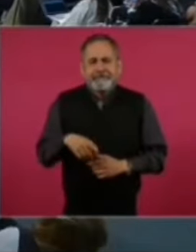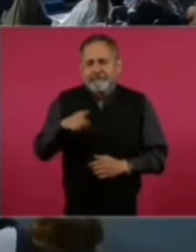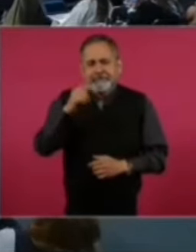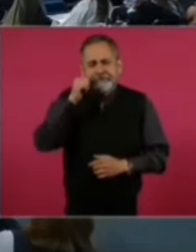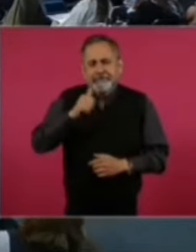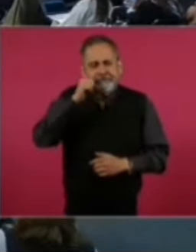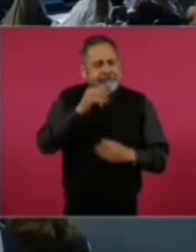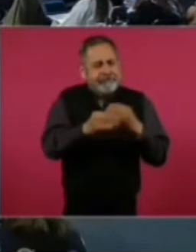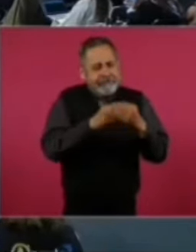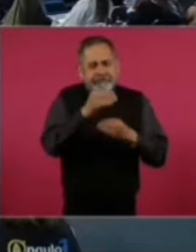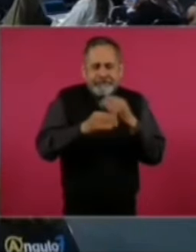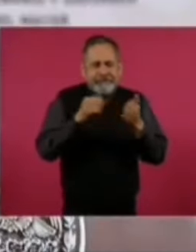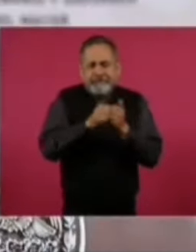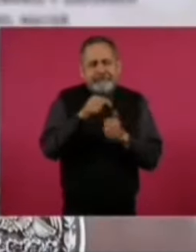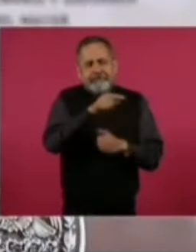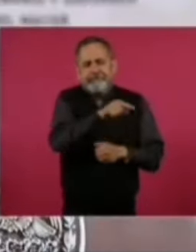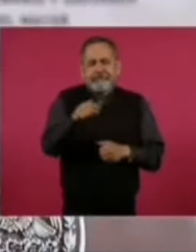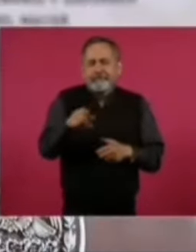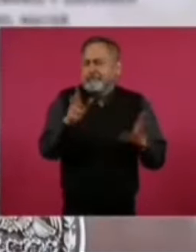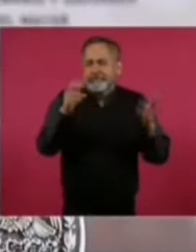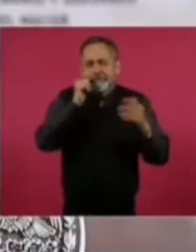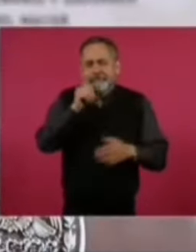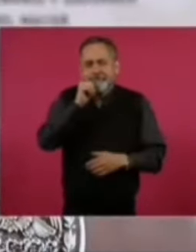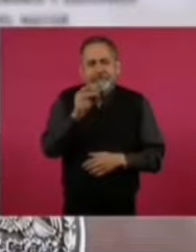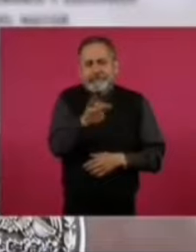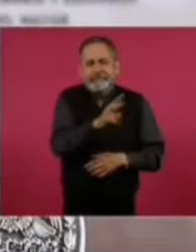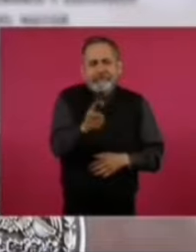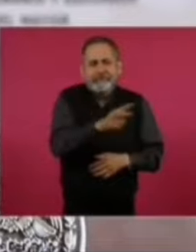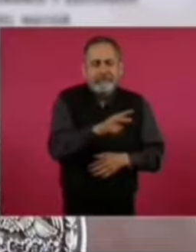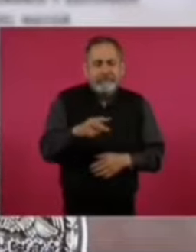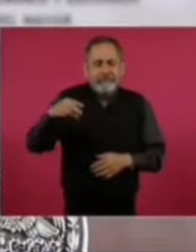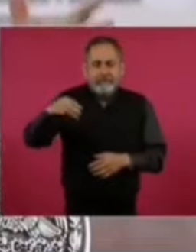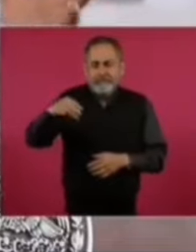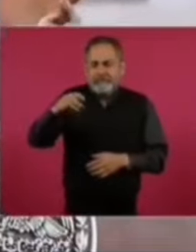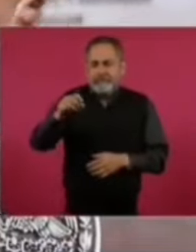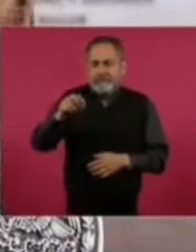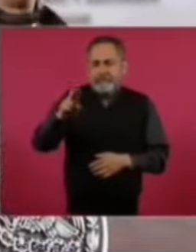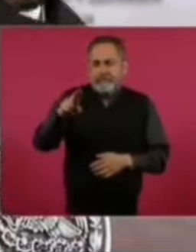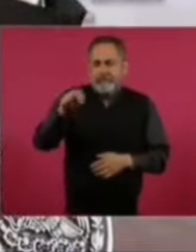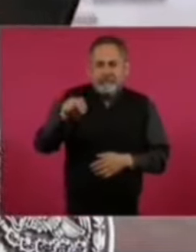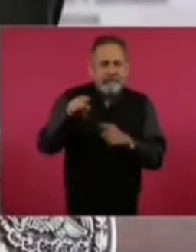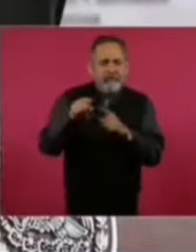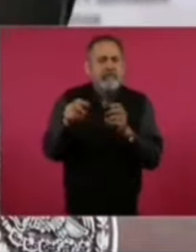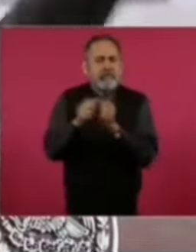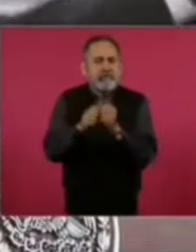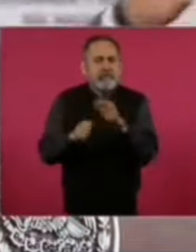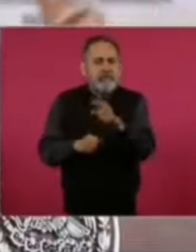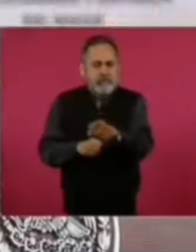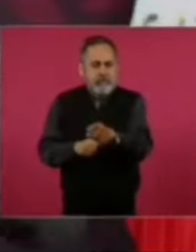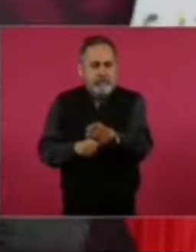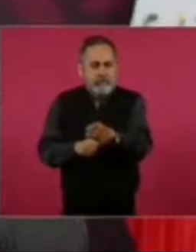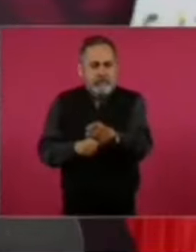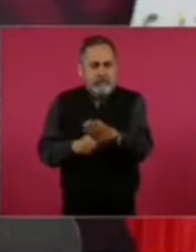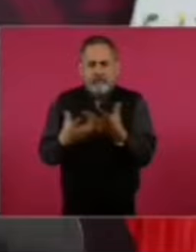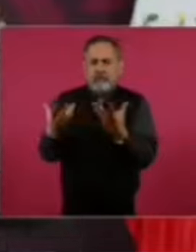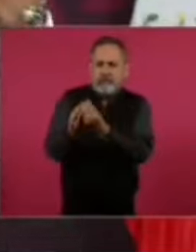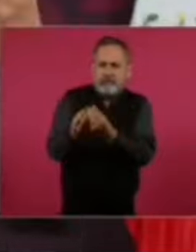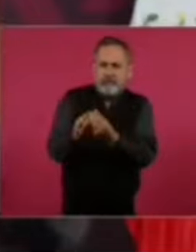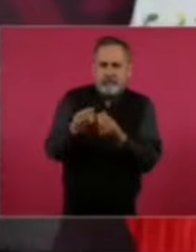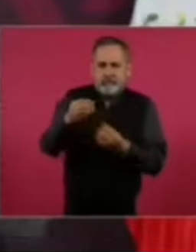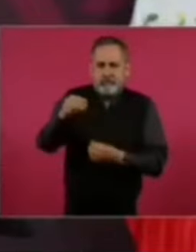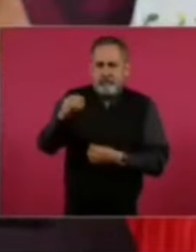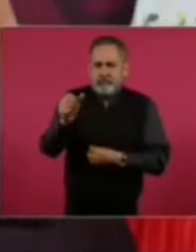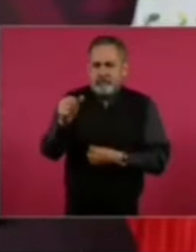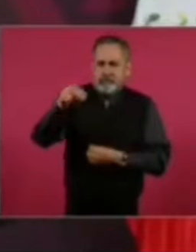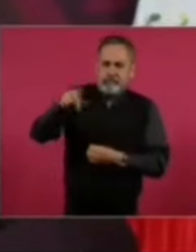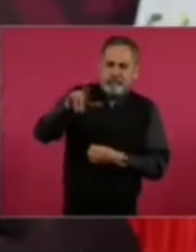siempre el pleito es que, ¿cómo se llama? Moreno, Moreno con Manlio, ¿no?